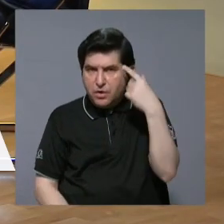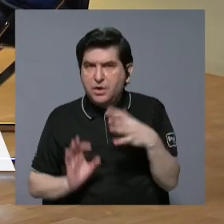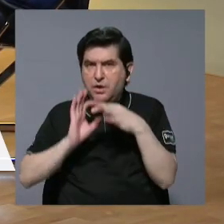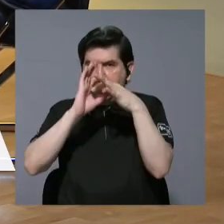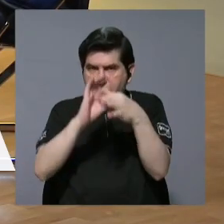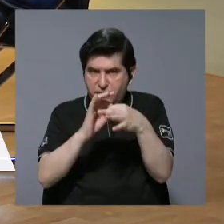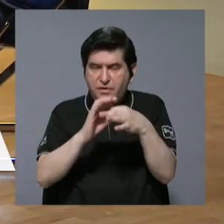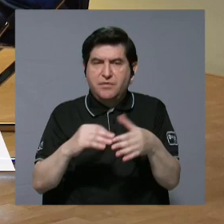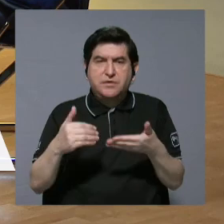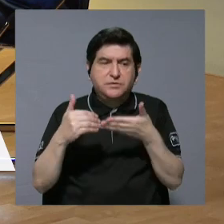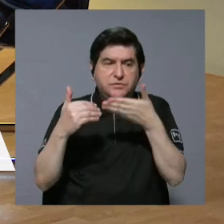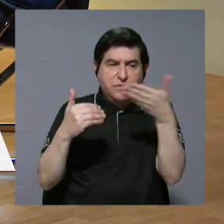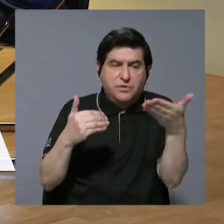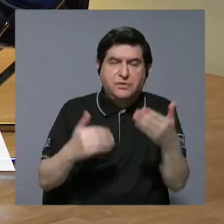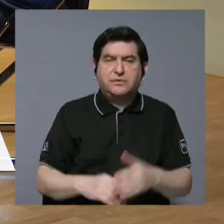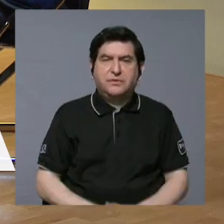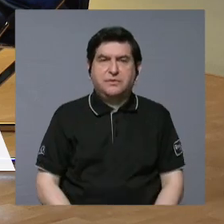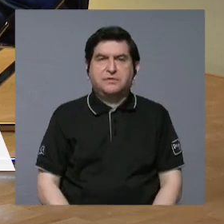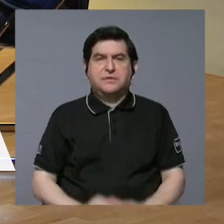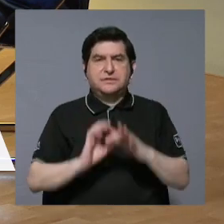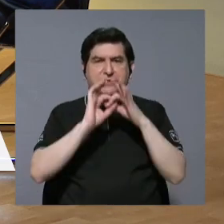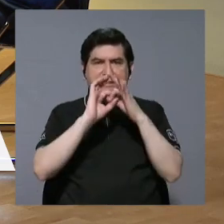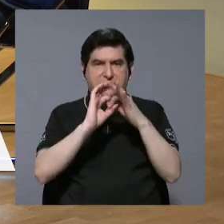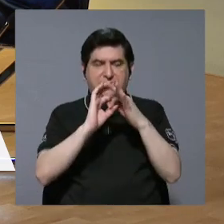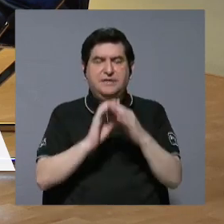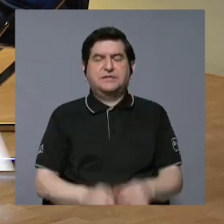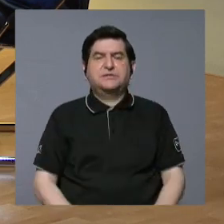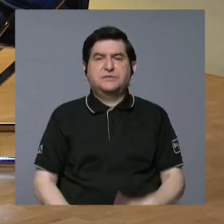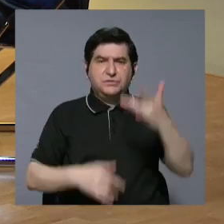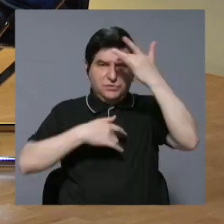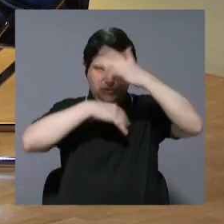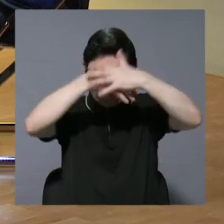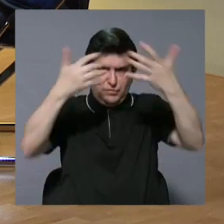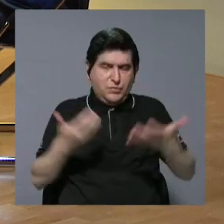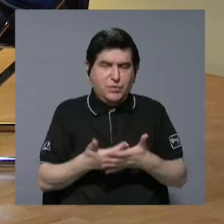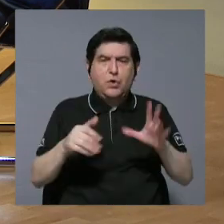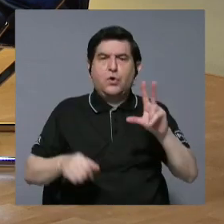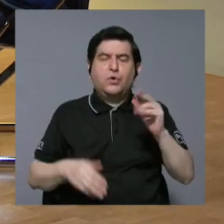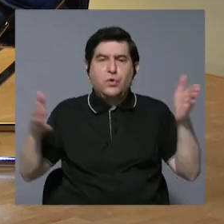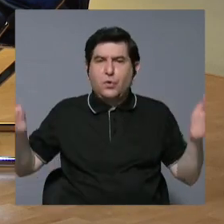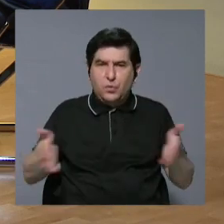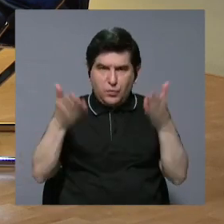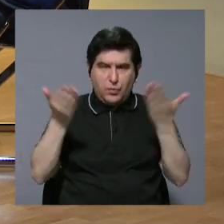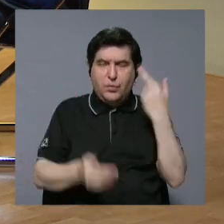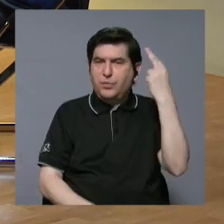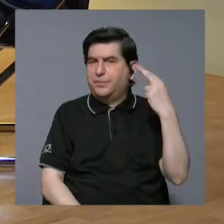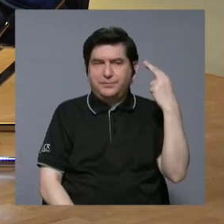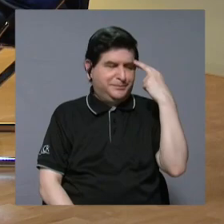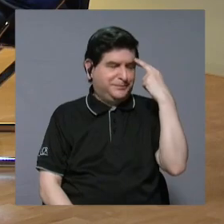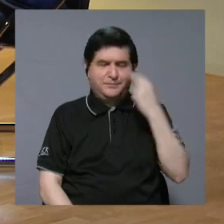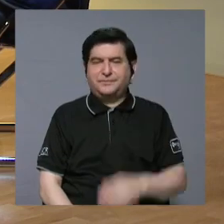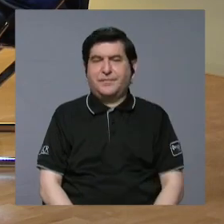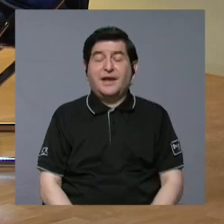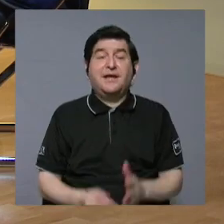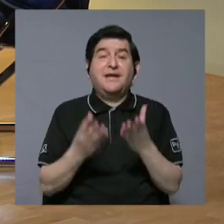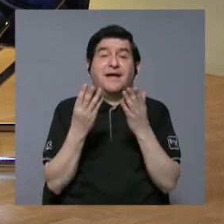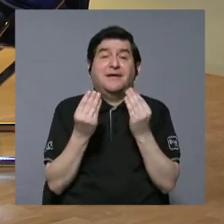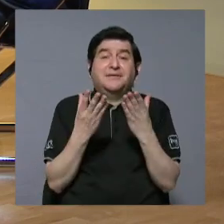a algunos aspectos relacionados con la pandemia, no fueron motivadas por la razón, sino por el